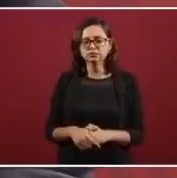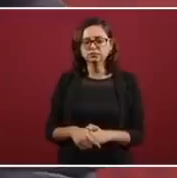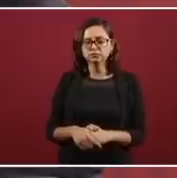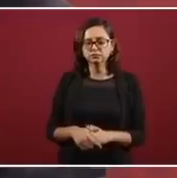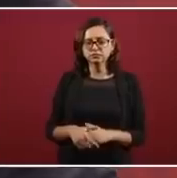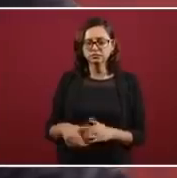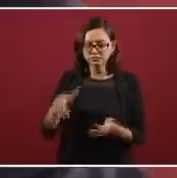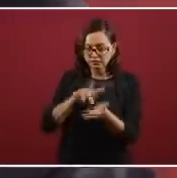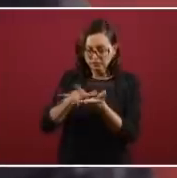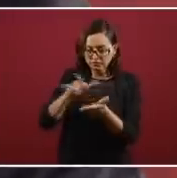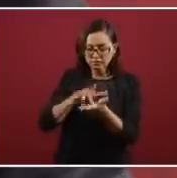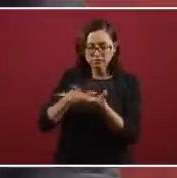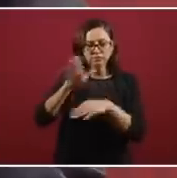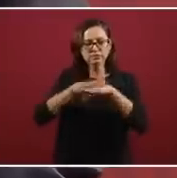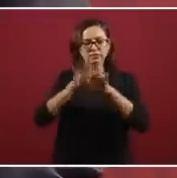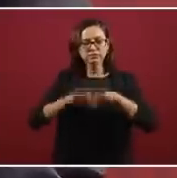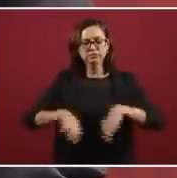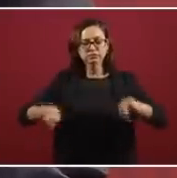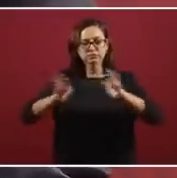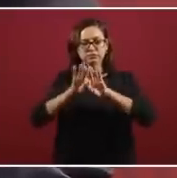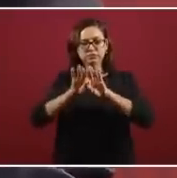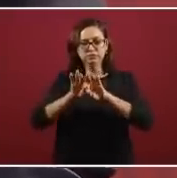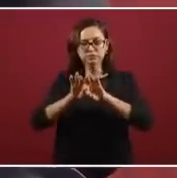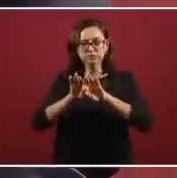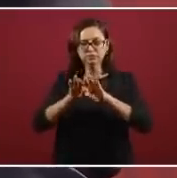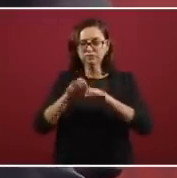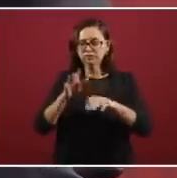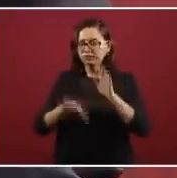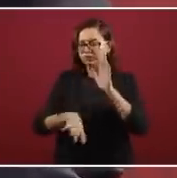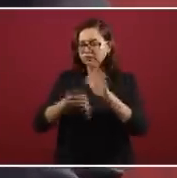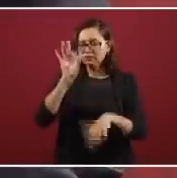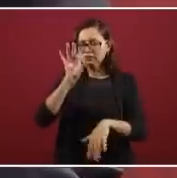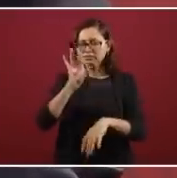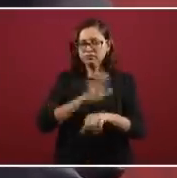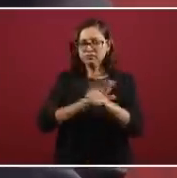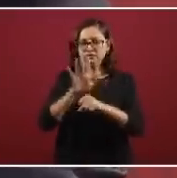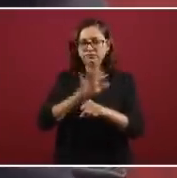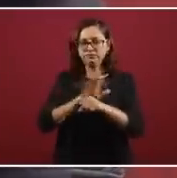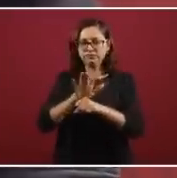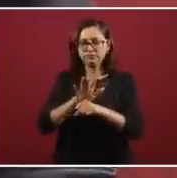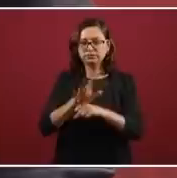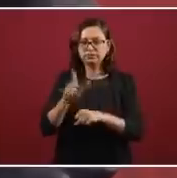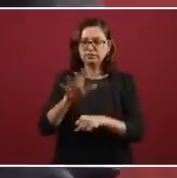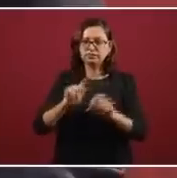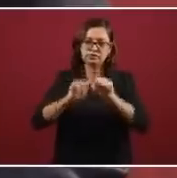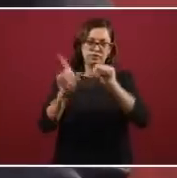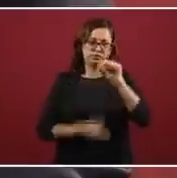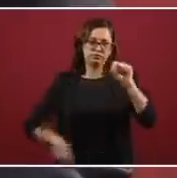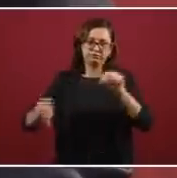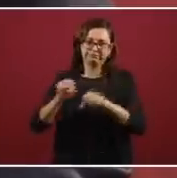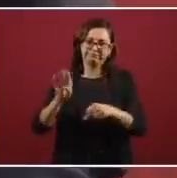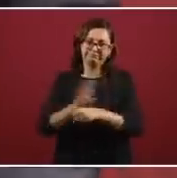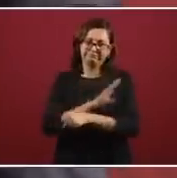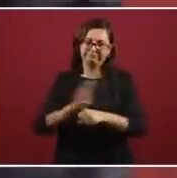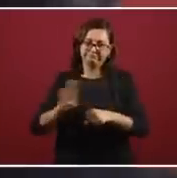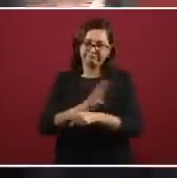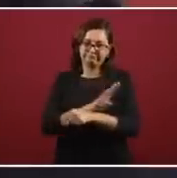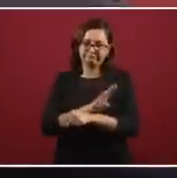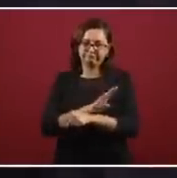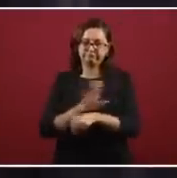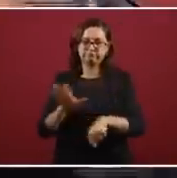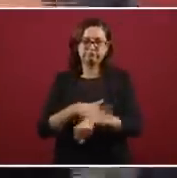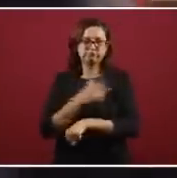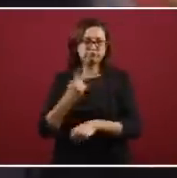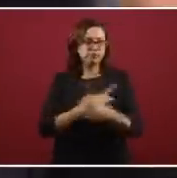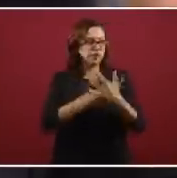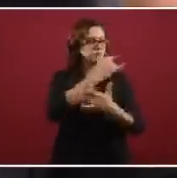destacar lo que es más importante para el interés nacional, porque pueden haber